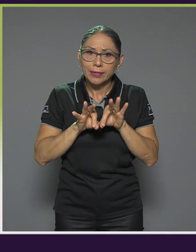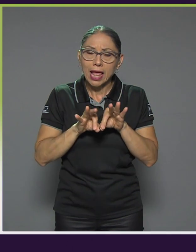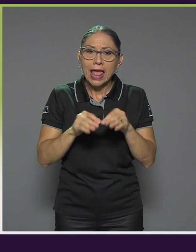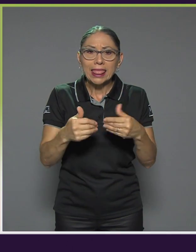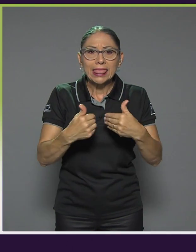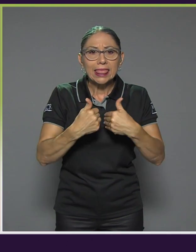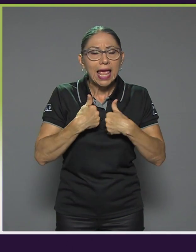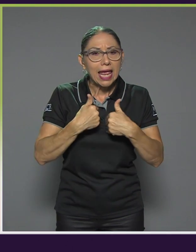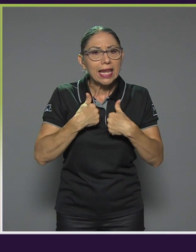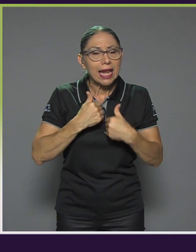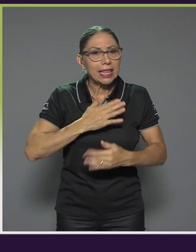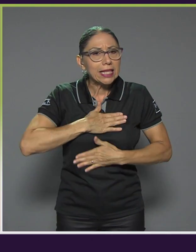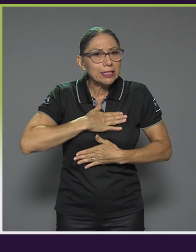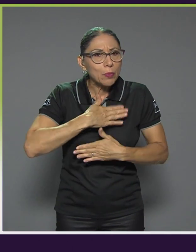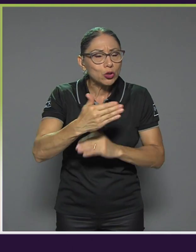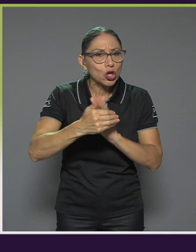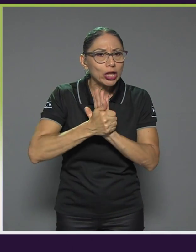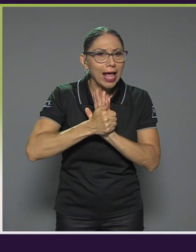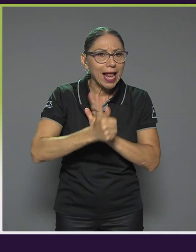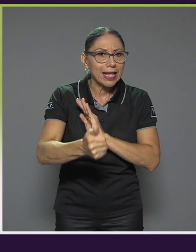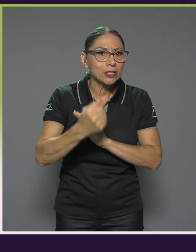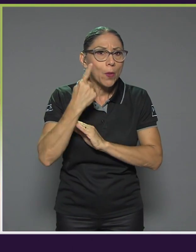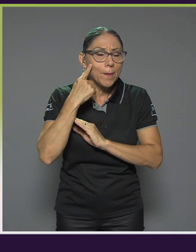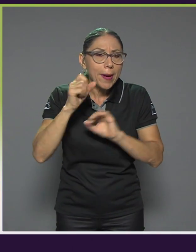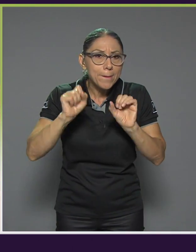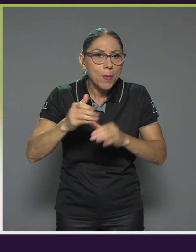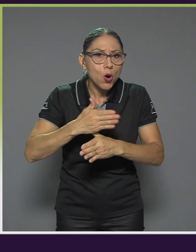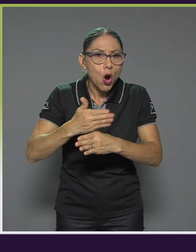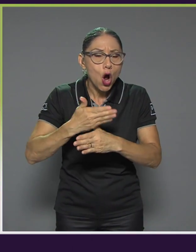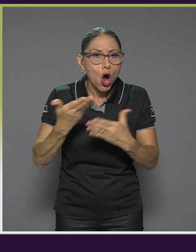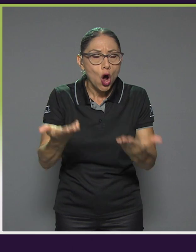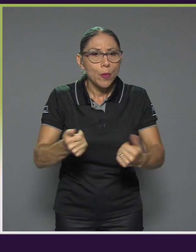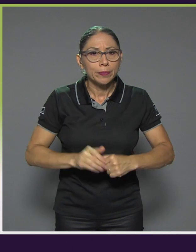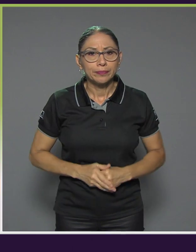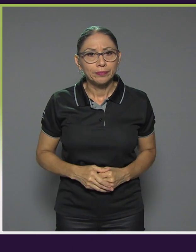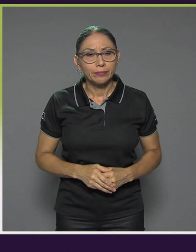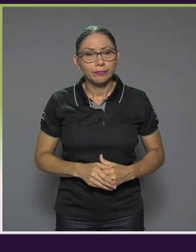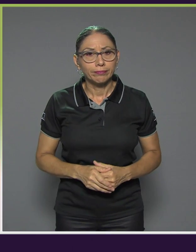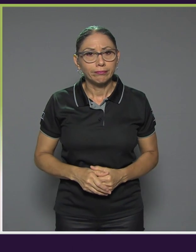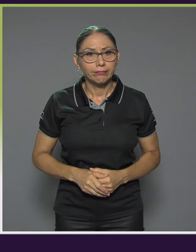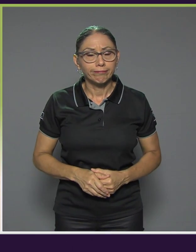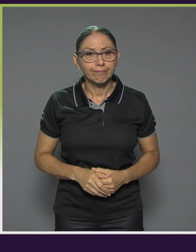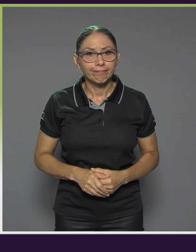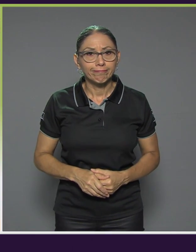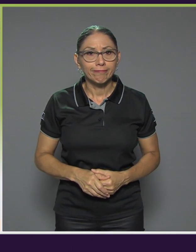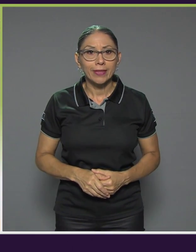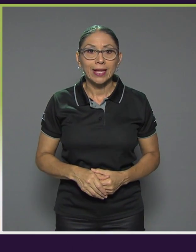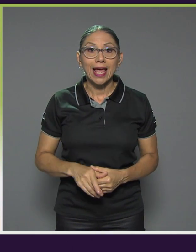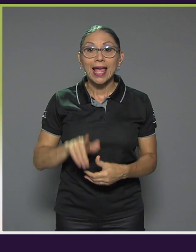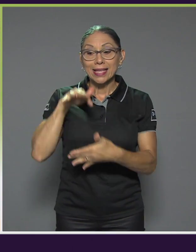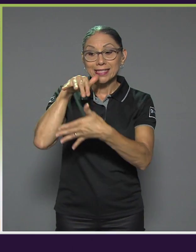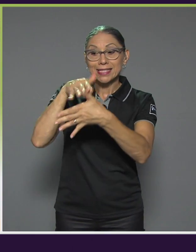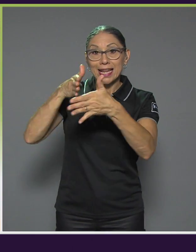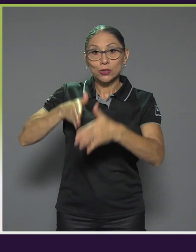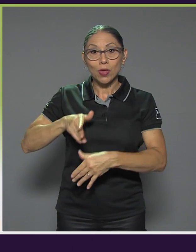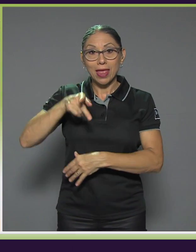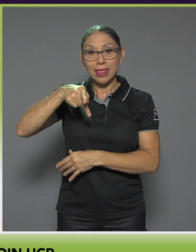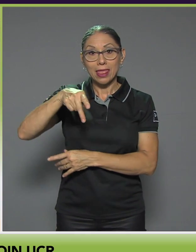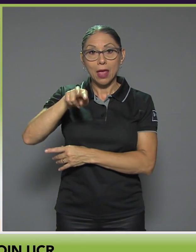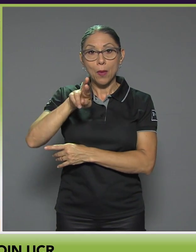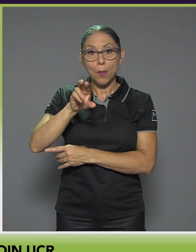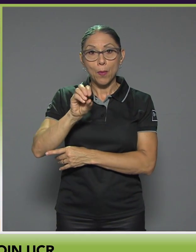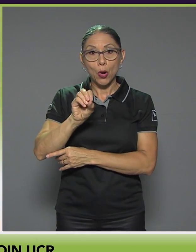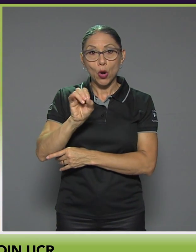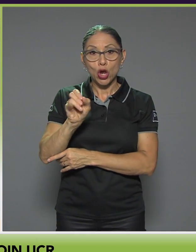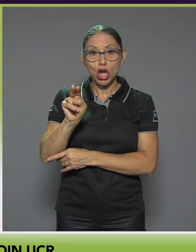disposición y talento para un futuro compartido el estudiante del plugin me gusta mucho